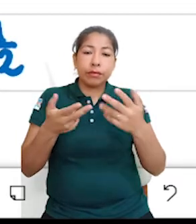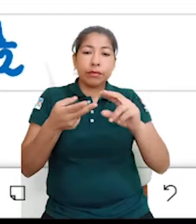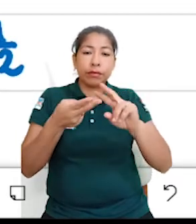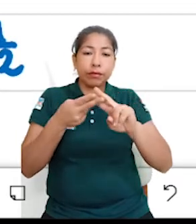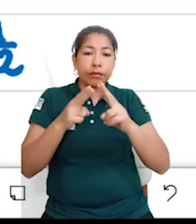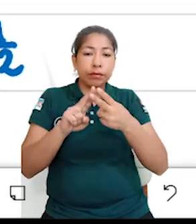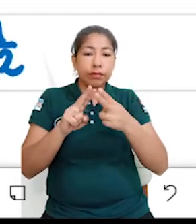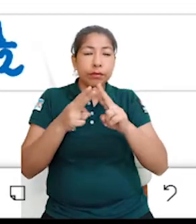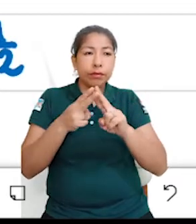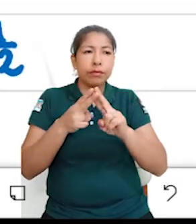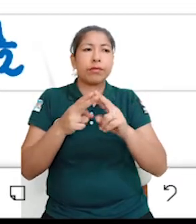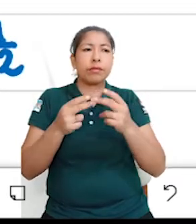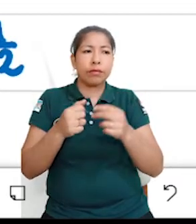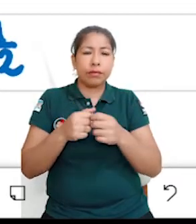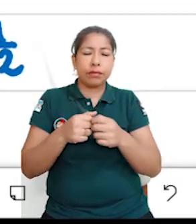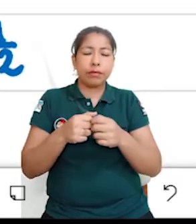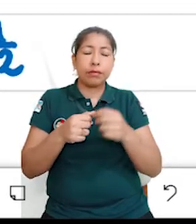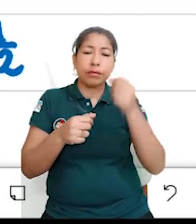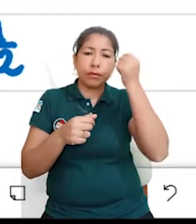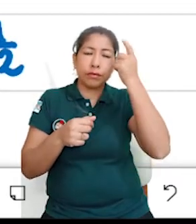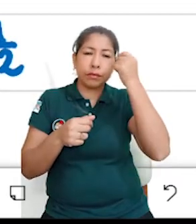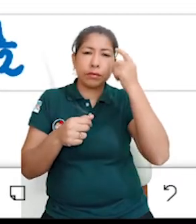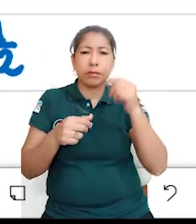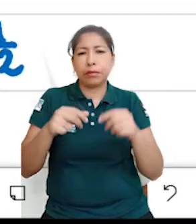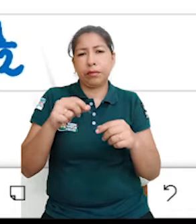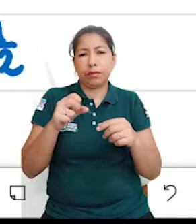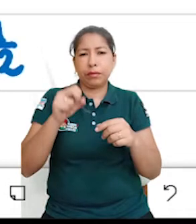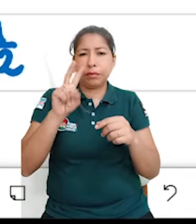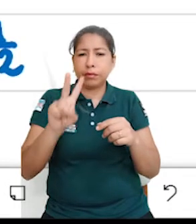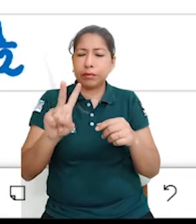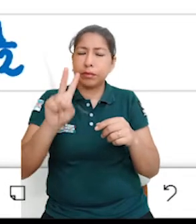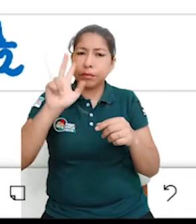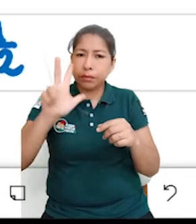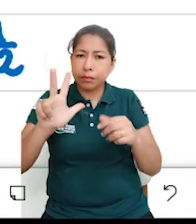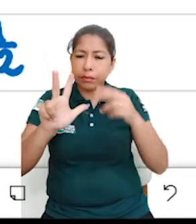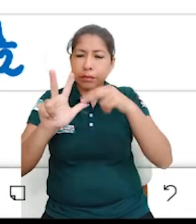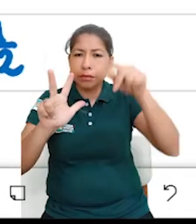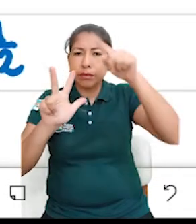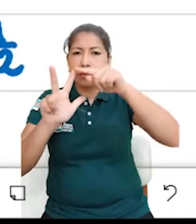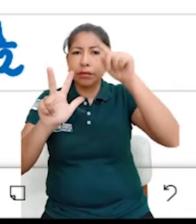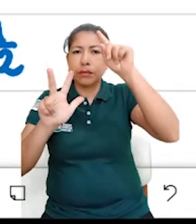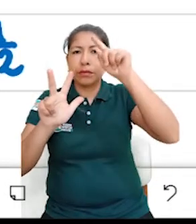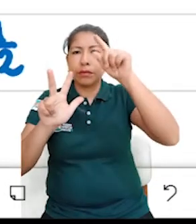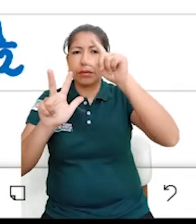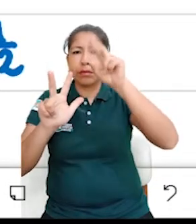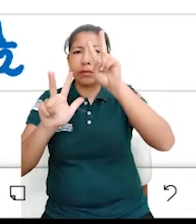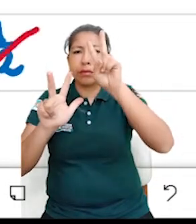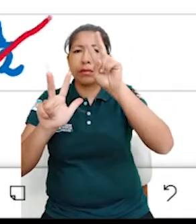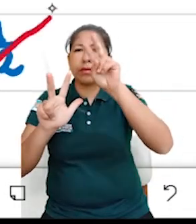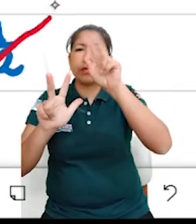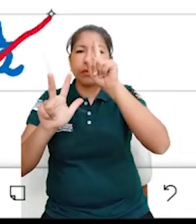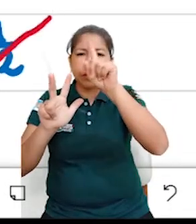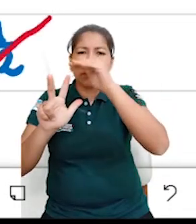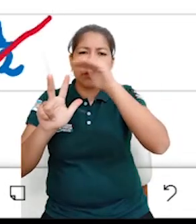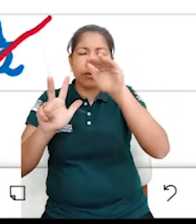de la cantidad subradical. Entonces, al decir 25 elevado a 1/2, estamos diciendo raíz cuadrada de 25, es decir, que